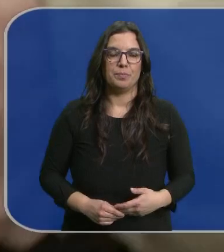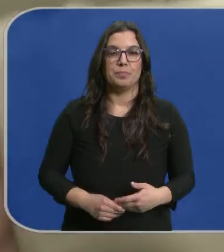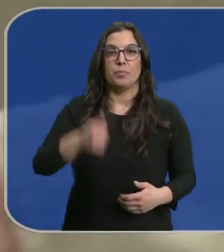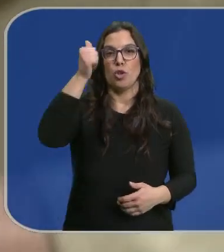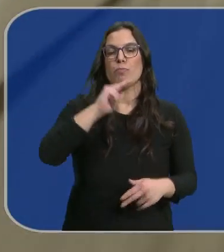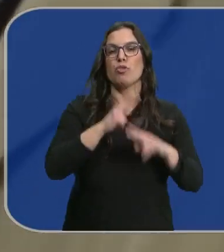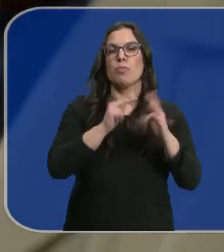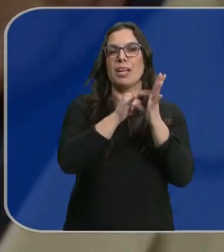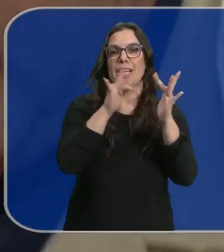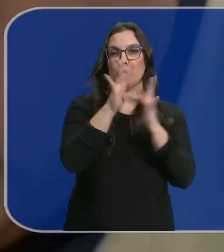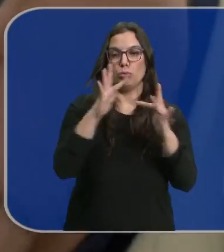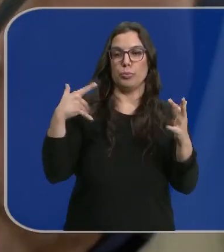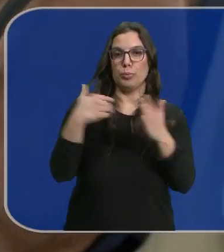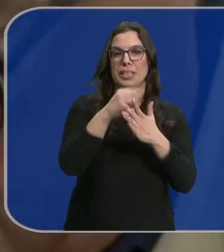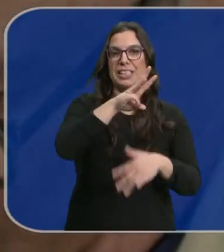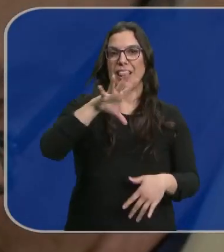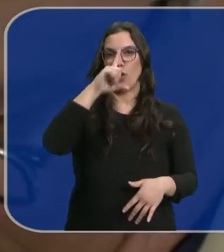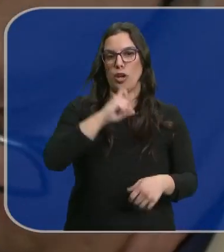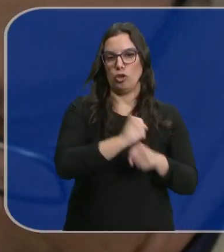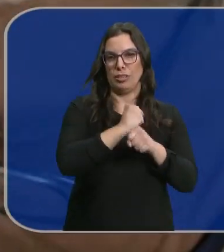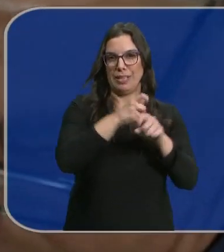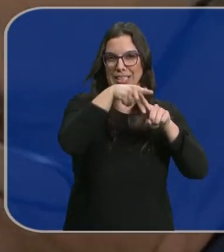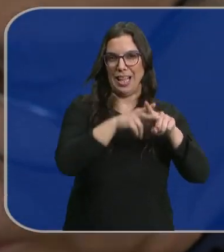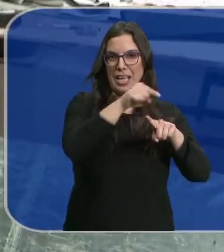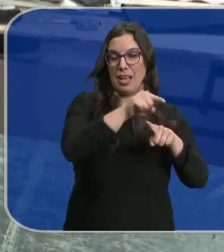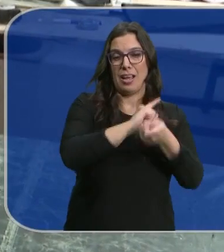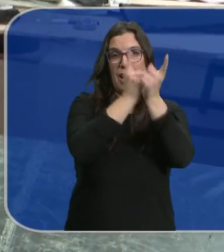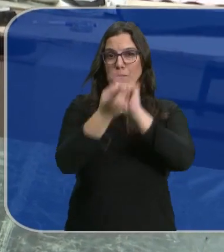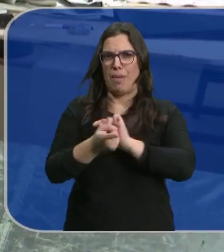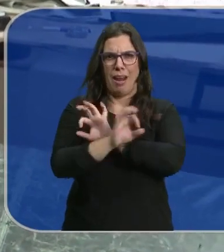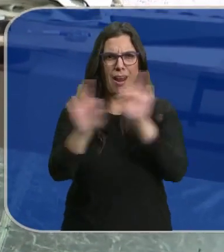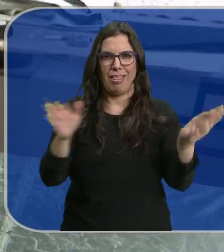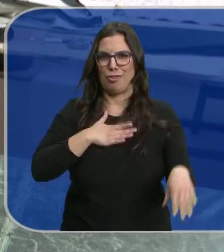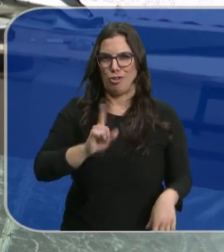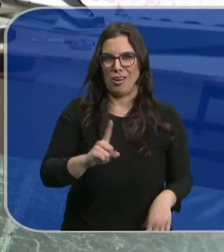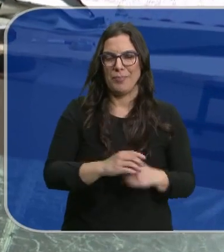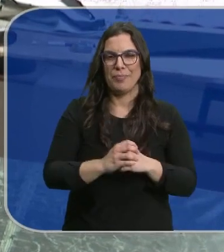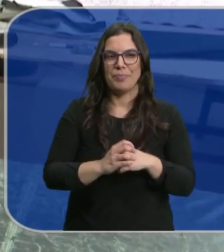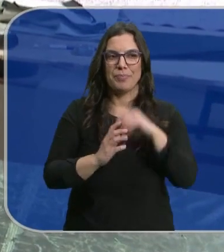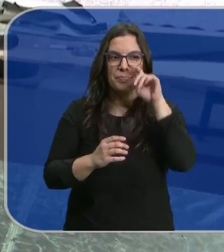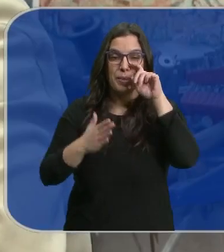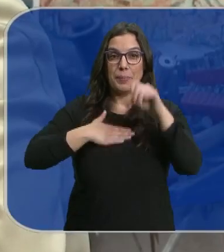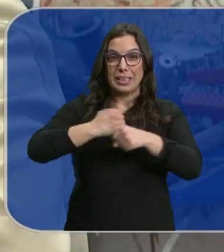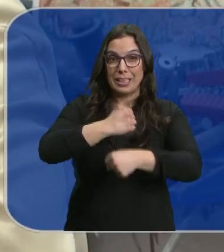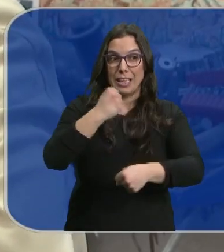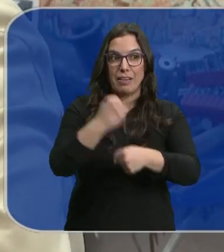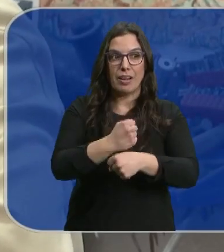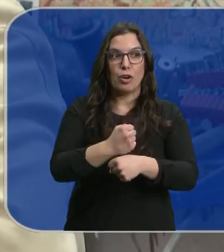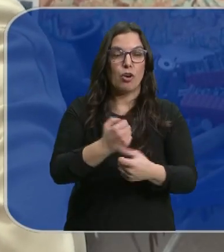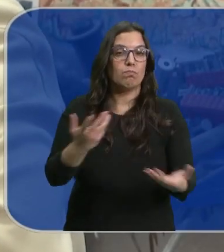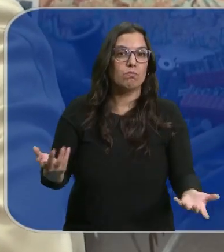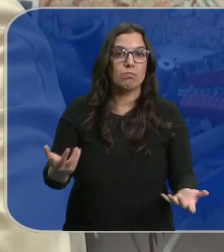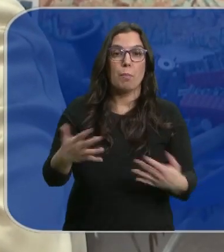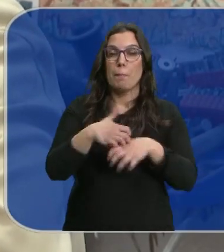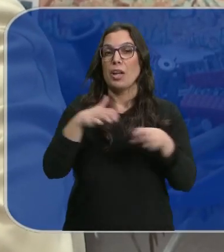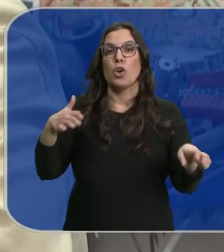Jesús lleva 35 años en este taller y no lo cambiaría por nada en el mundo. Ser tapicero es, pues la mayoría